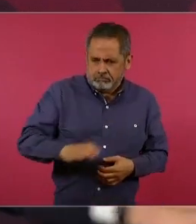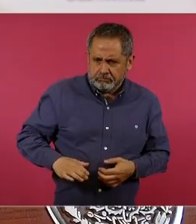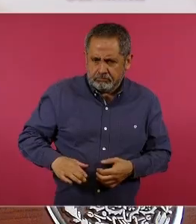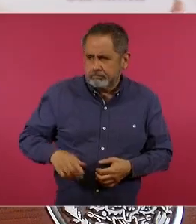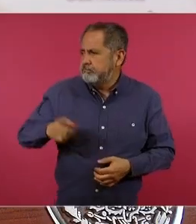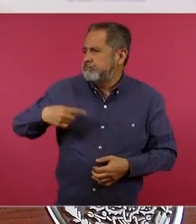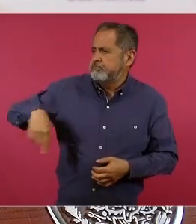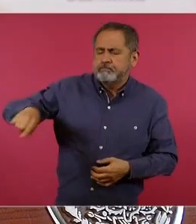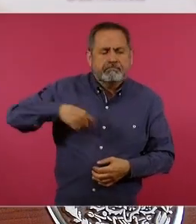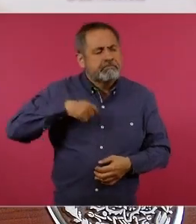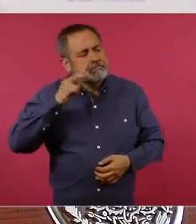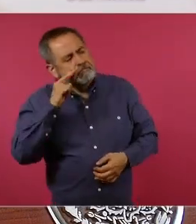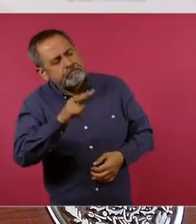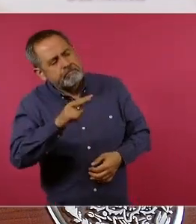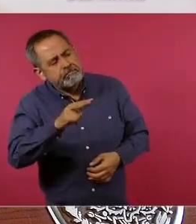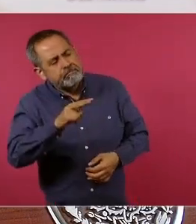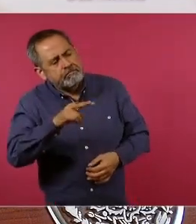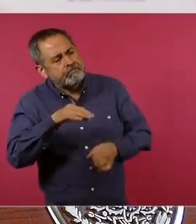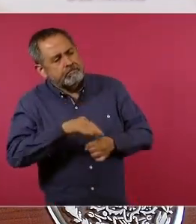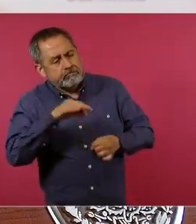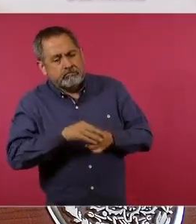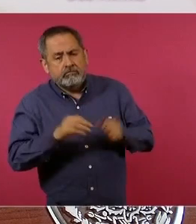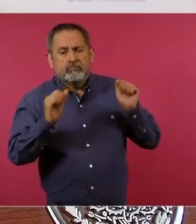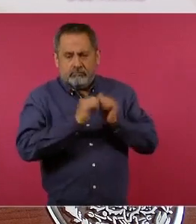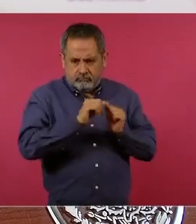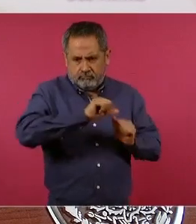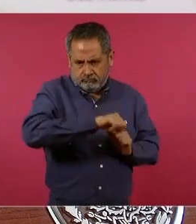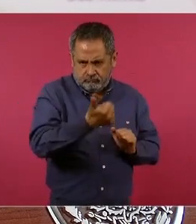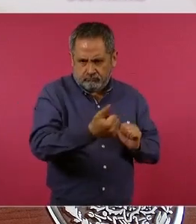Nada más que también haya otros.